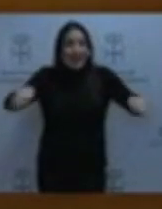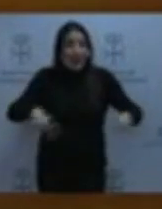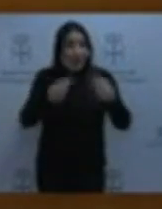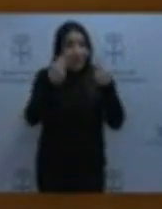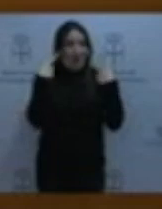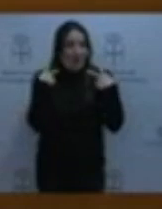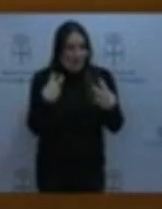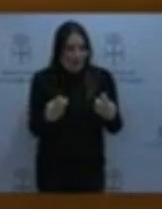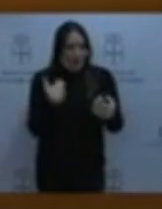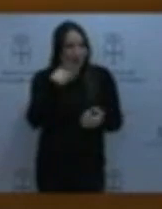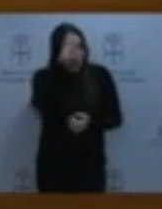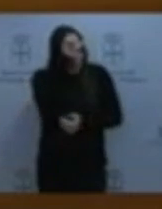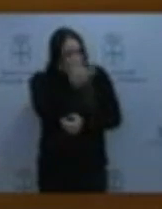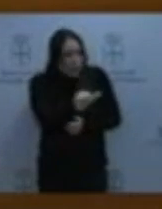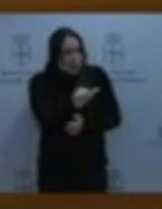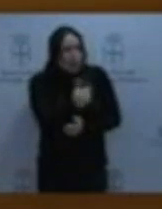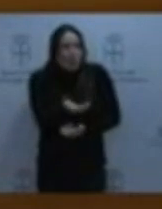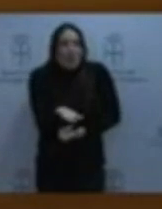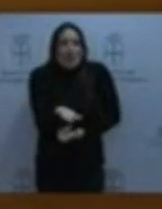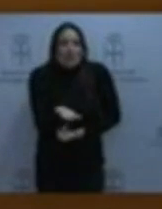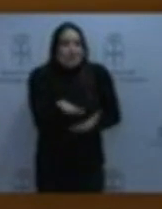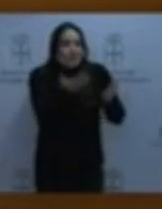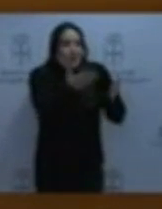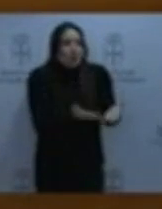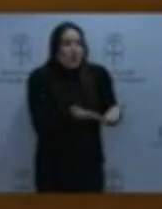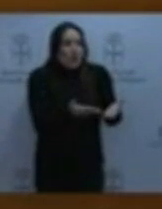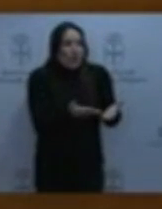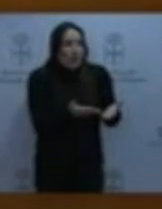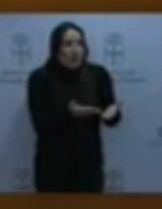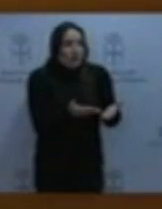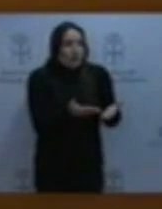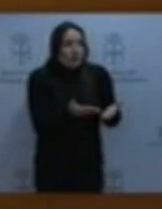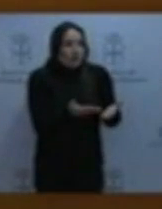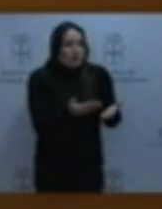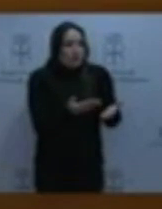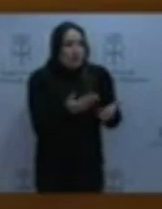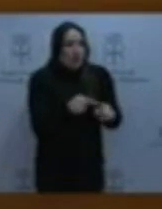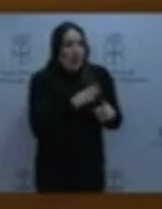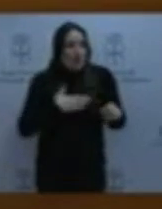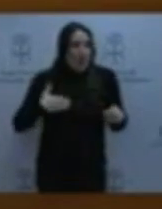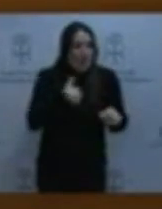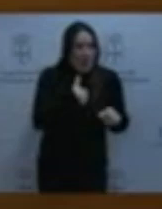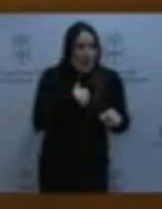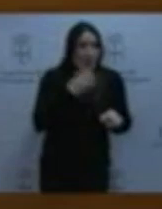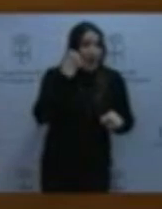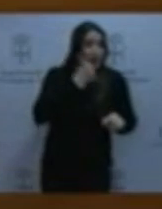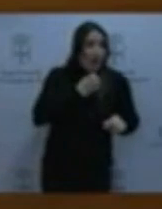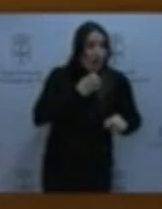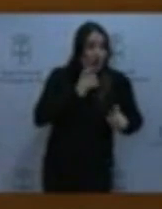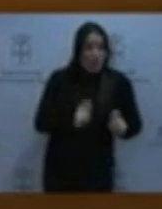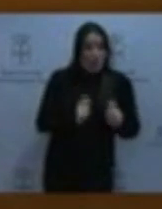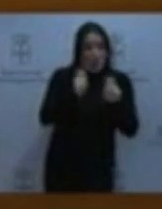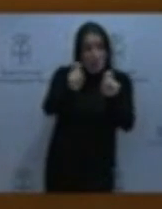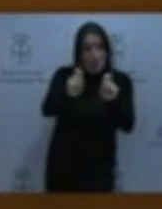escucho, pues insisto, usted no se puede poner la chaqueta de investir a Rajoy y luego venir aquí con el traje del pacto de